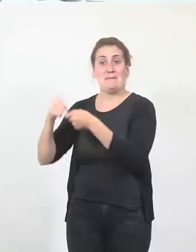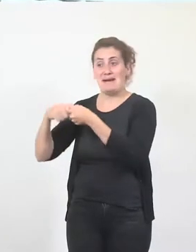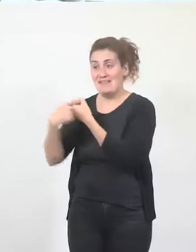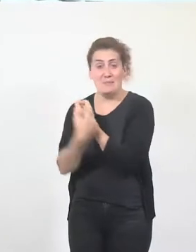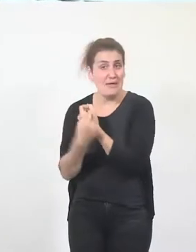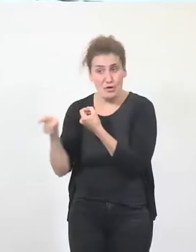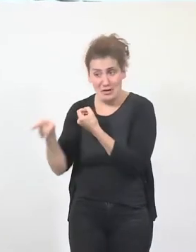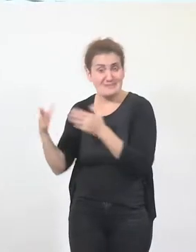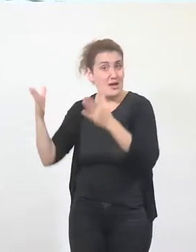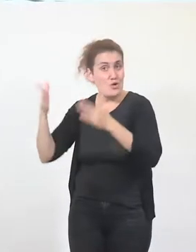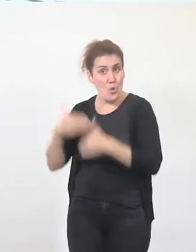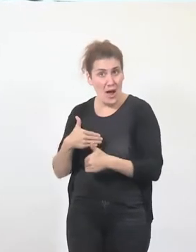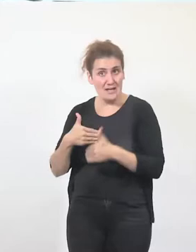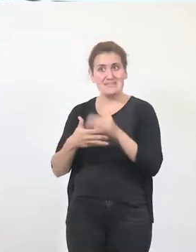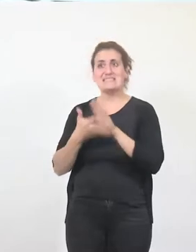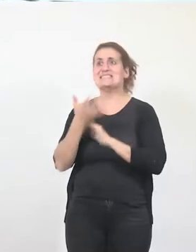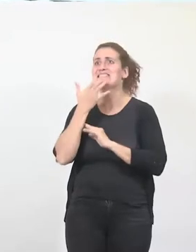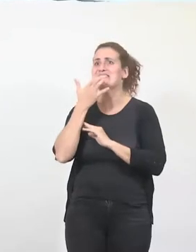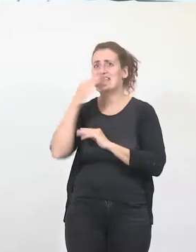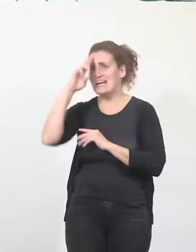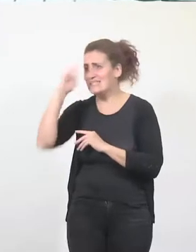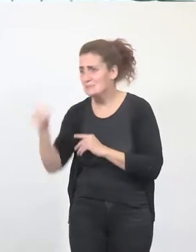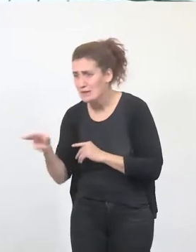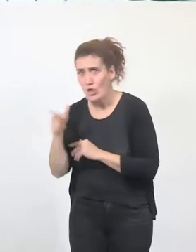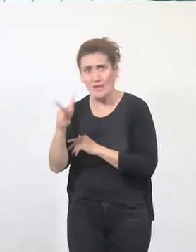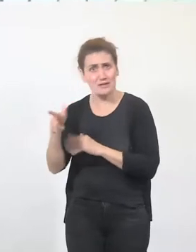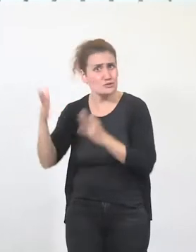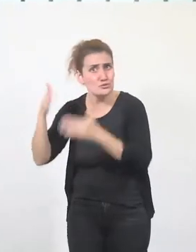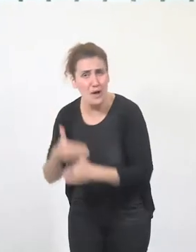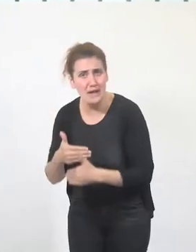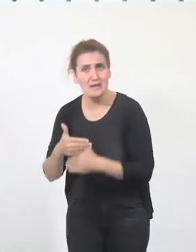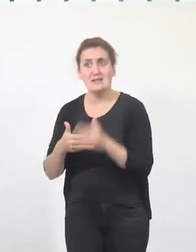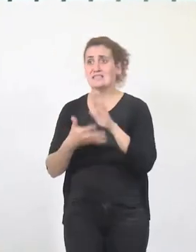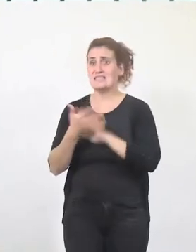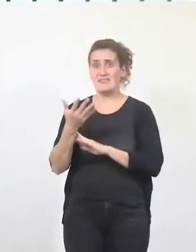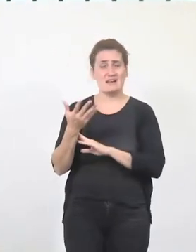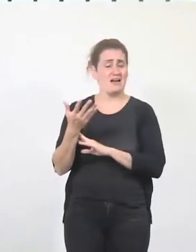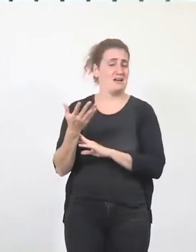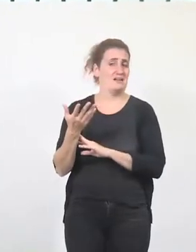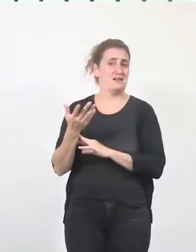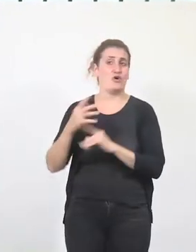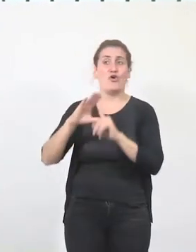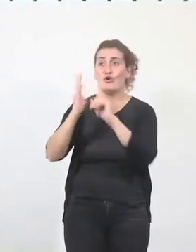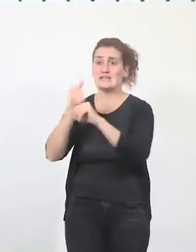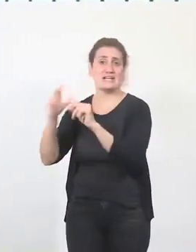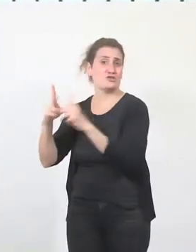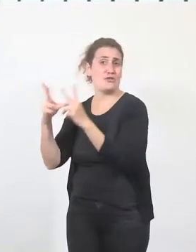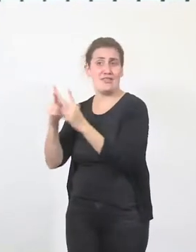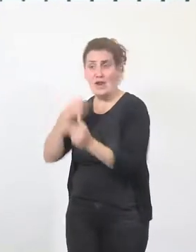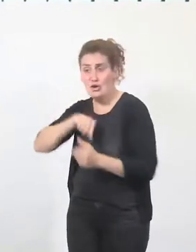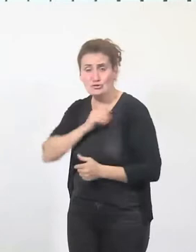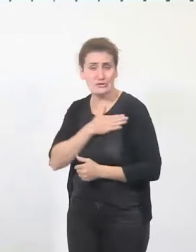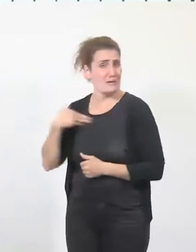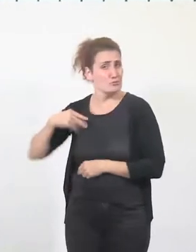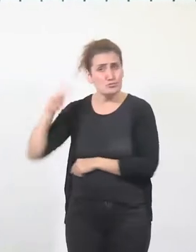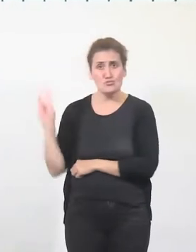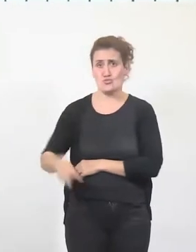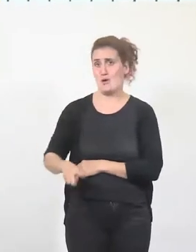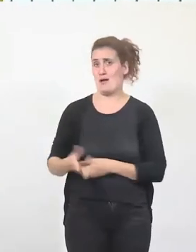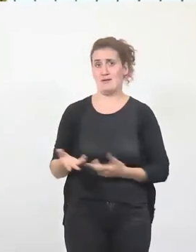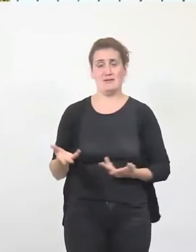tener esa participación y sin respetar esos derechos nunca vamos a conseguir la sociedad que